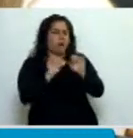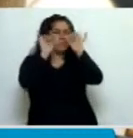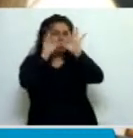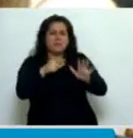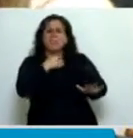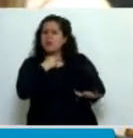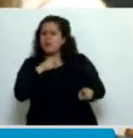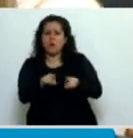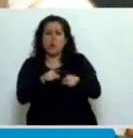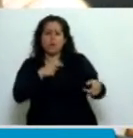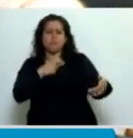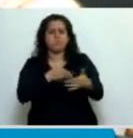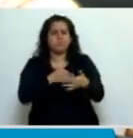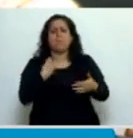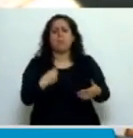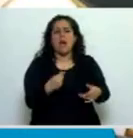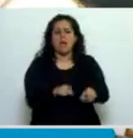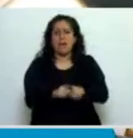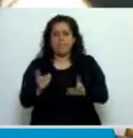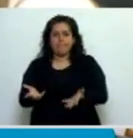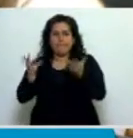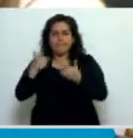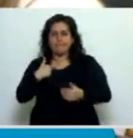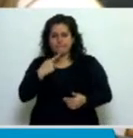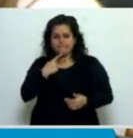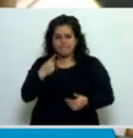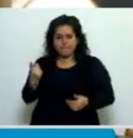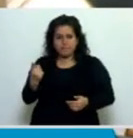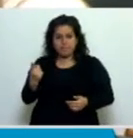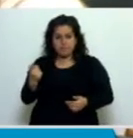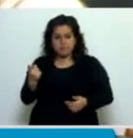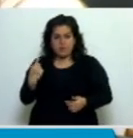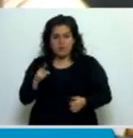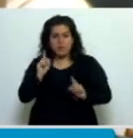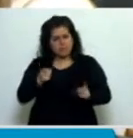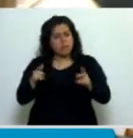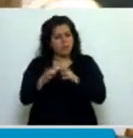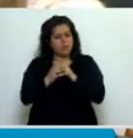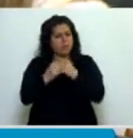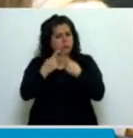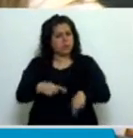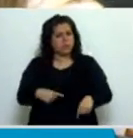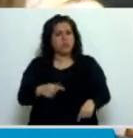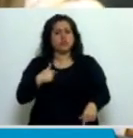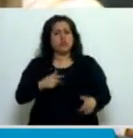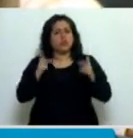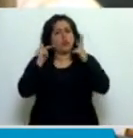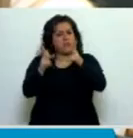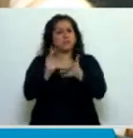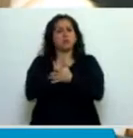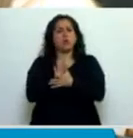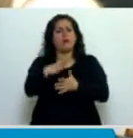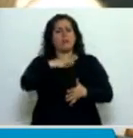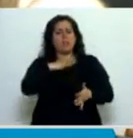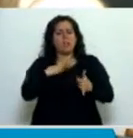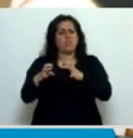que quiere obstaculizar su enajenación. Ahora discutamos las cuestiones de fondo. Quiero ir a la ausencia de discusión